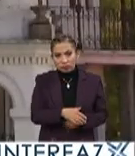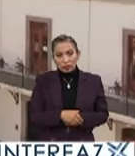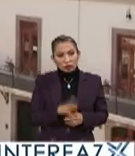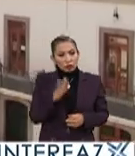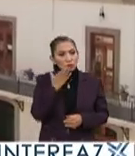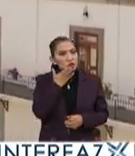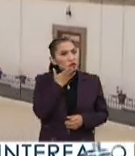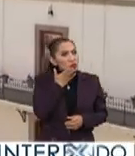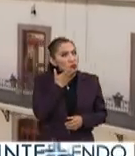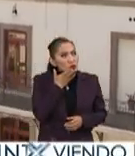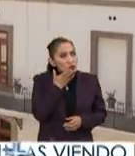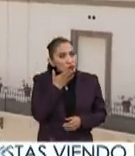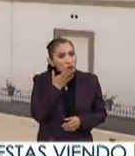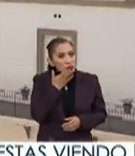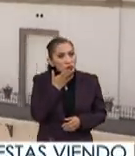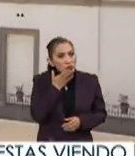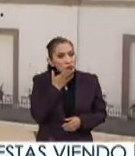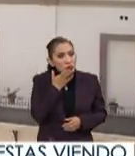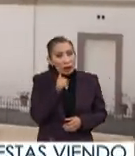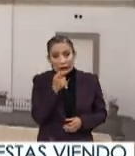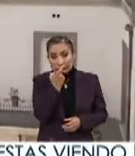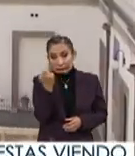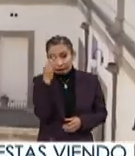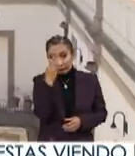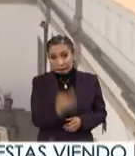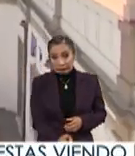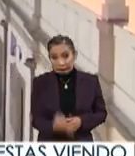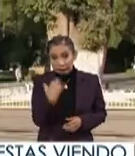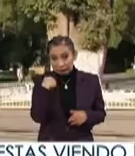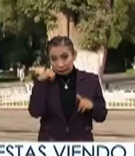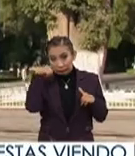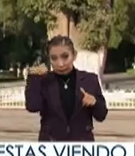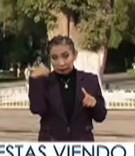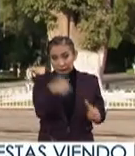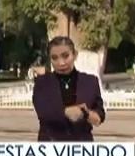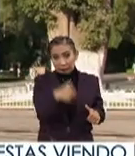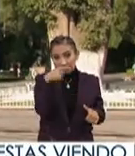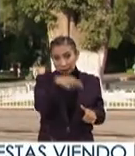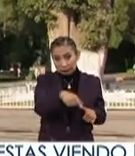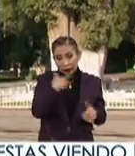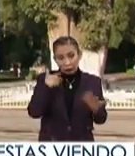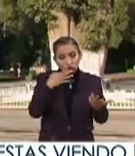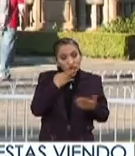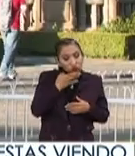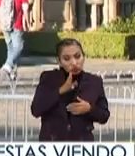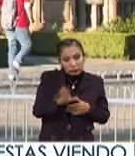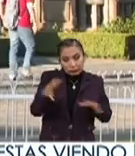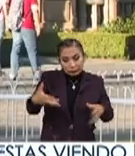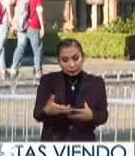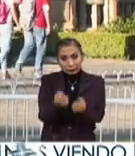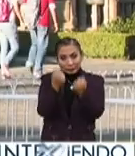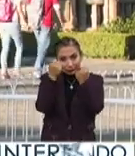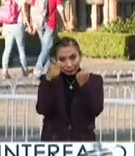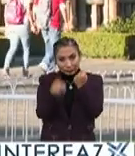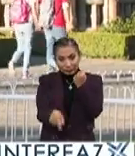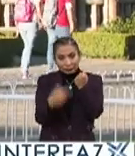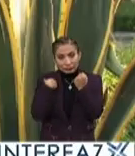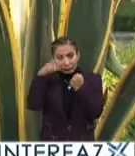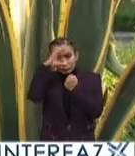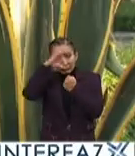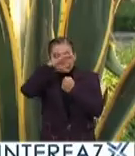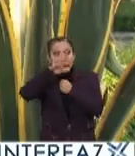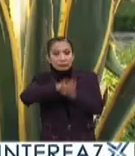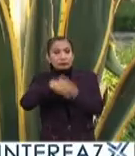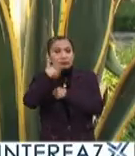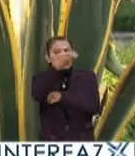no tenemos, como le dijera, 100% de estar atendiendo esta parte de la conservación, rescate y conservación de la cultura en